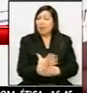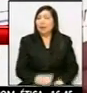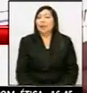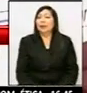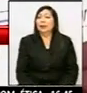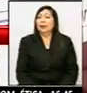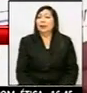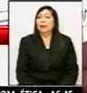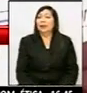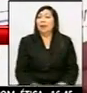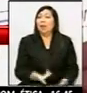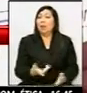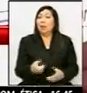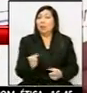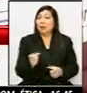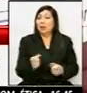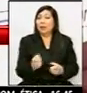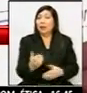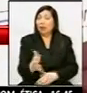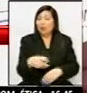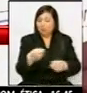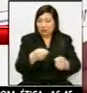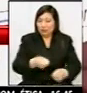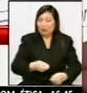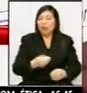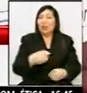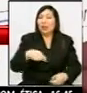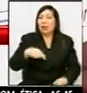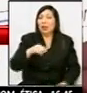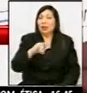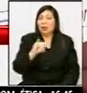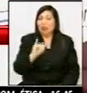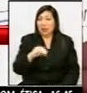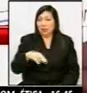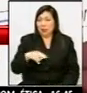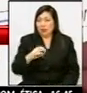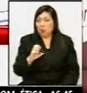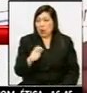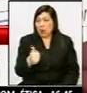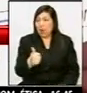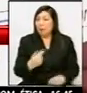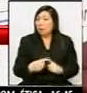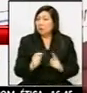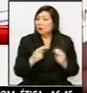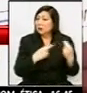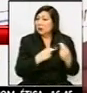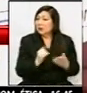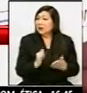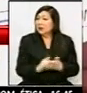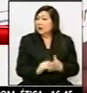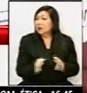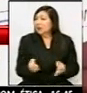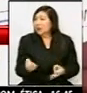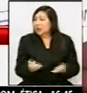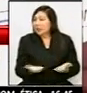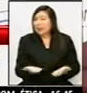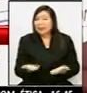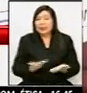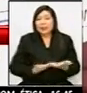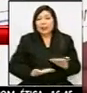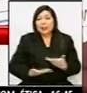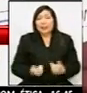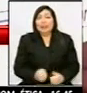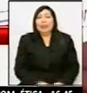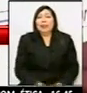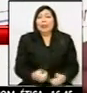los deudores de la quinoa, de la irrigación de Majes. Hubo el compromiso de resolver el problema, un compromiso que era simplemente traer el